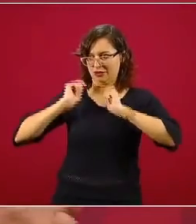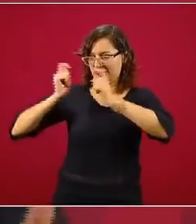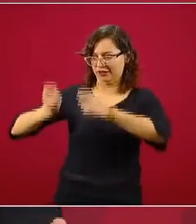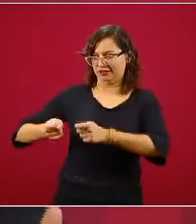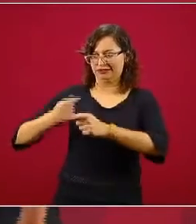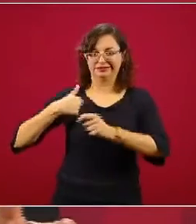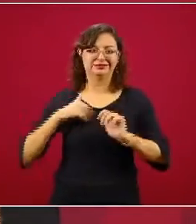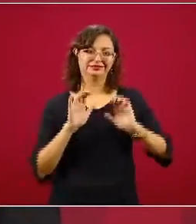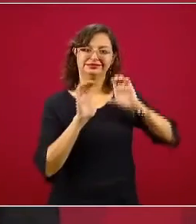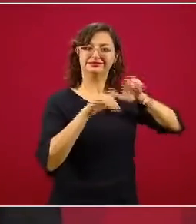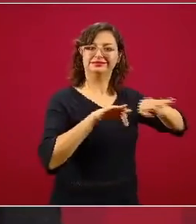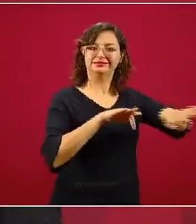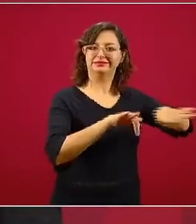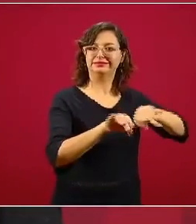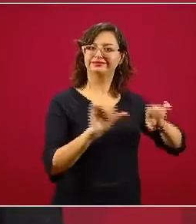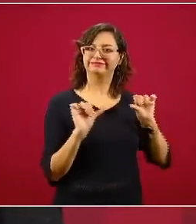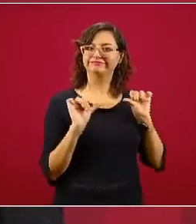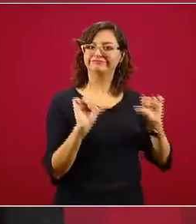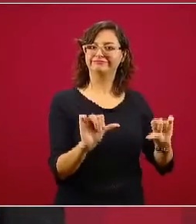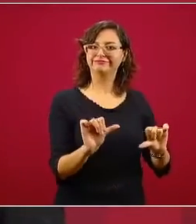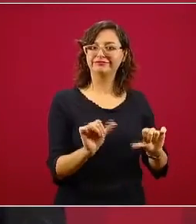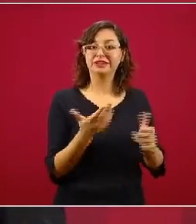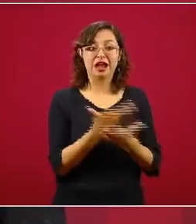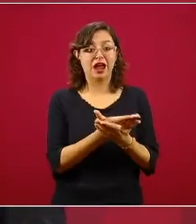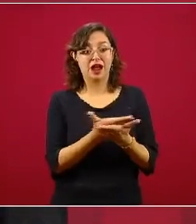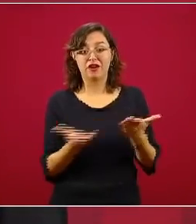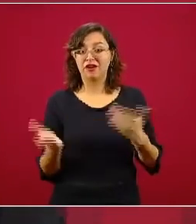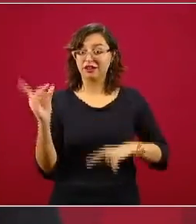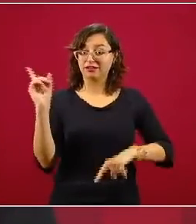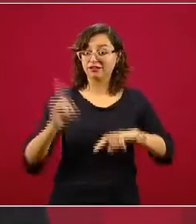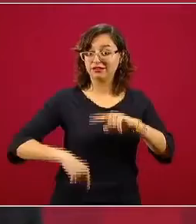pues que estén molestos,